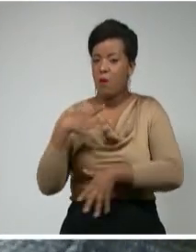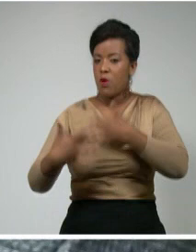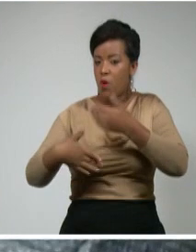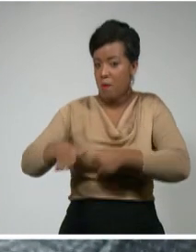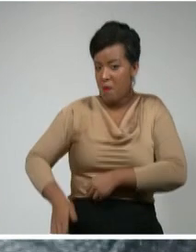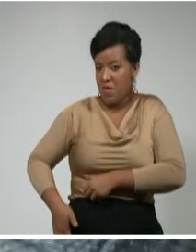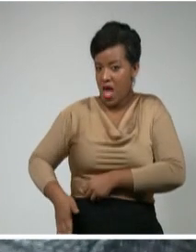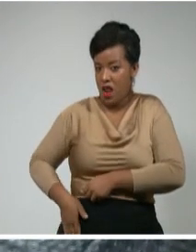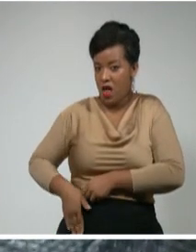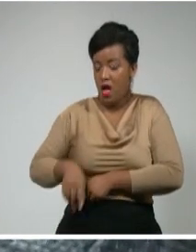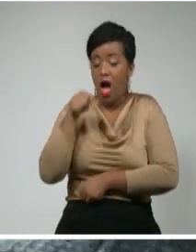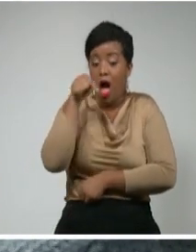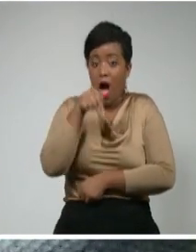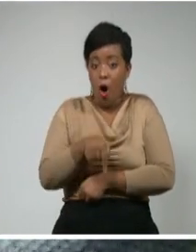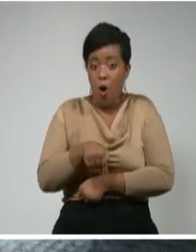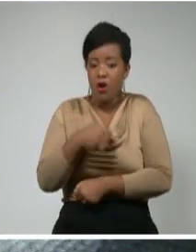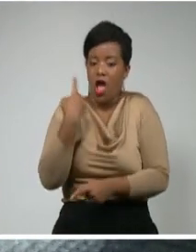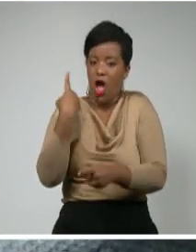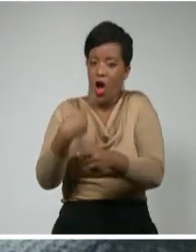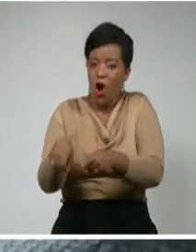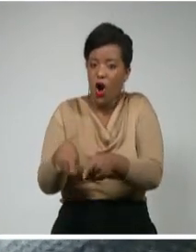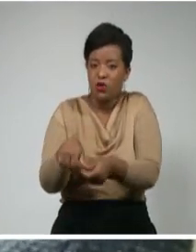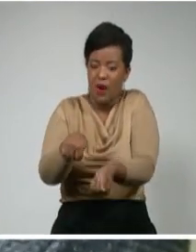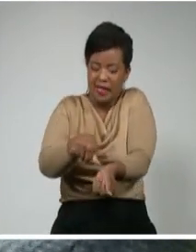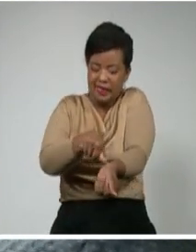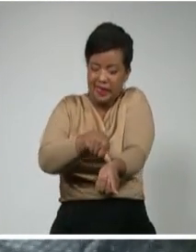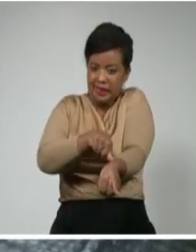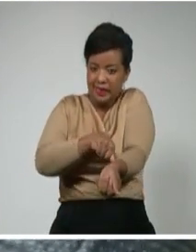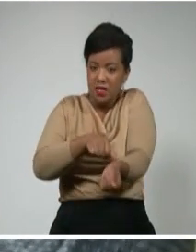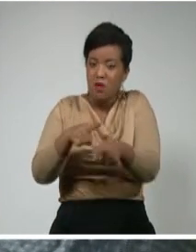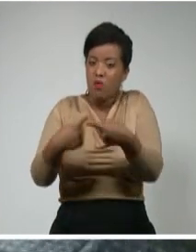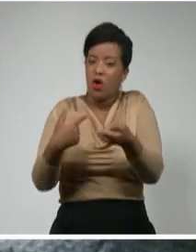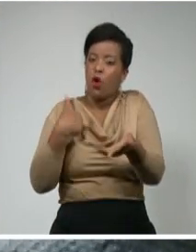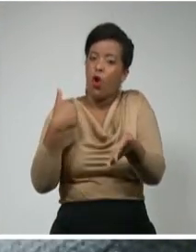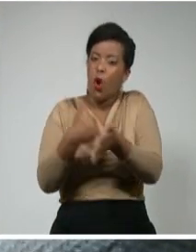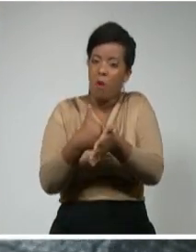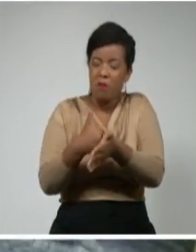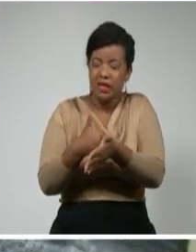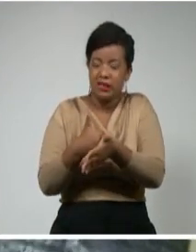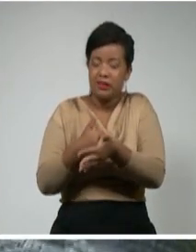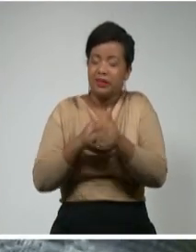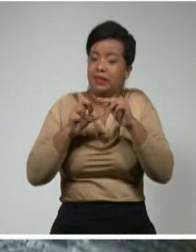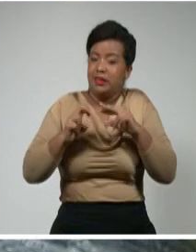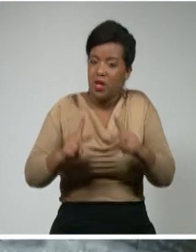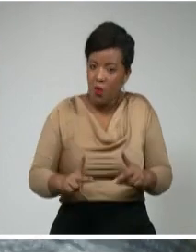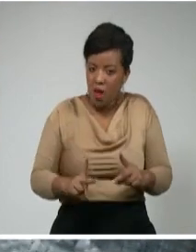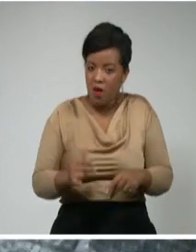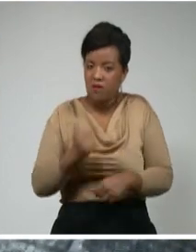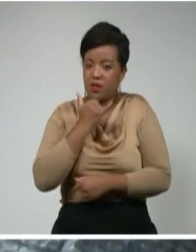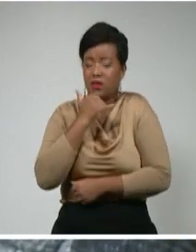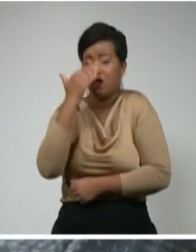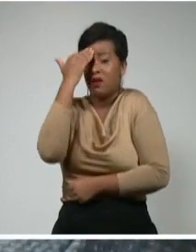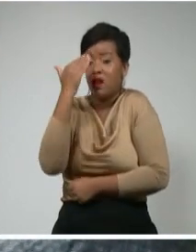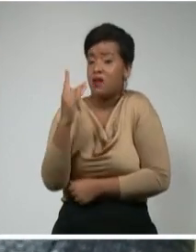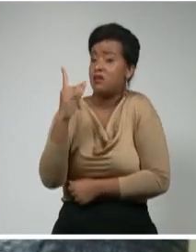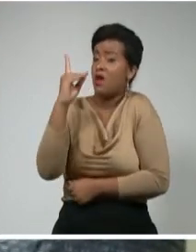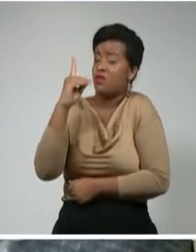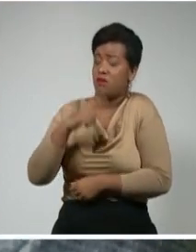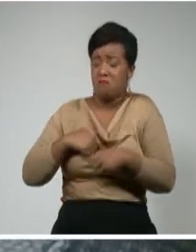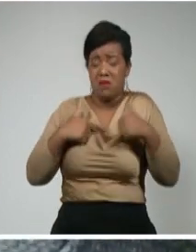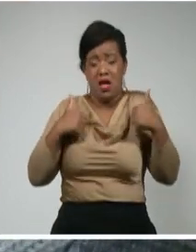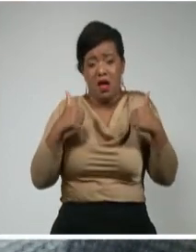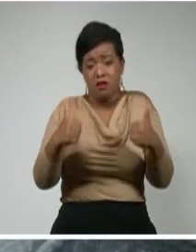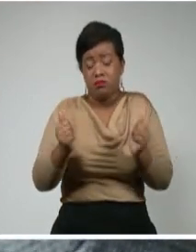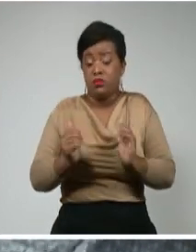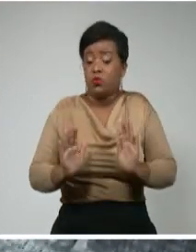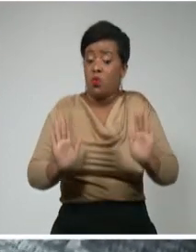abrió una úlcera porque me la golpeé pues y se me volvió a abrir. Gracias a Dios, bien, y ojalá que no se